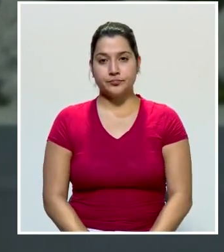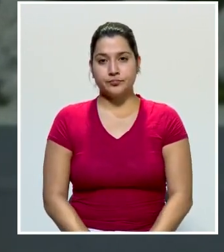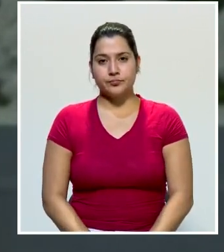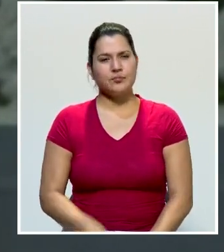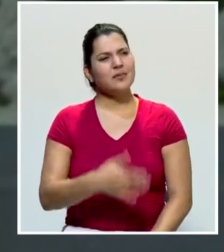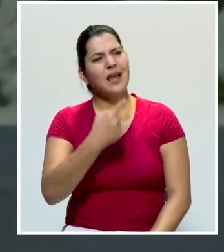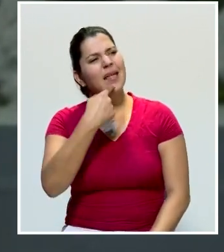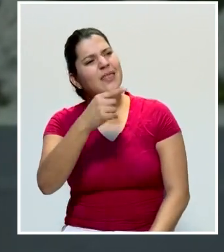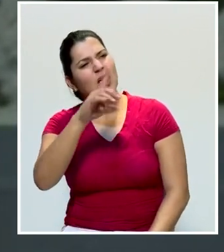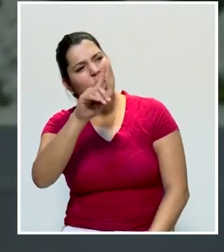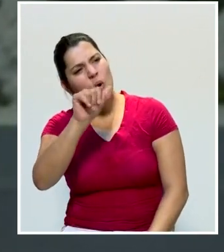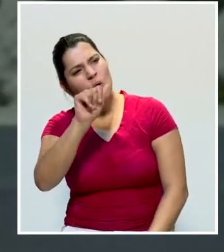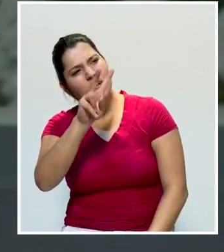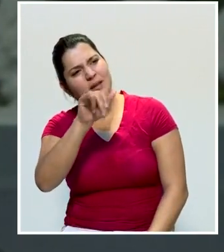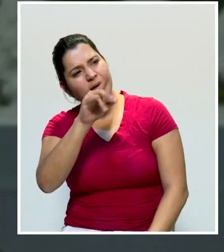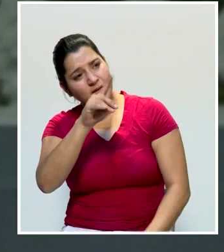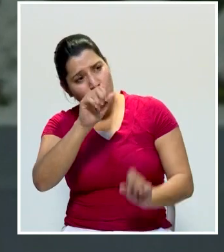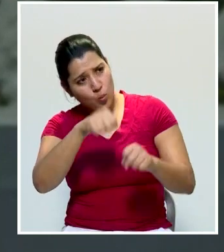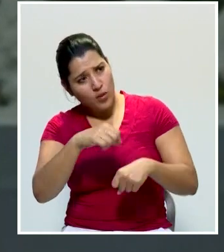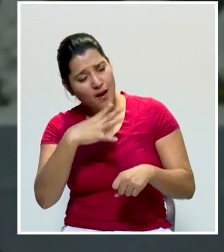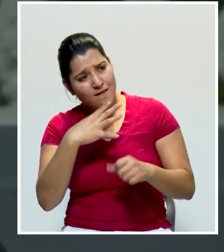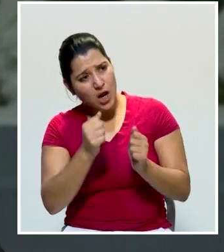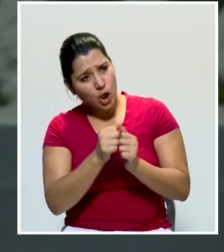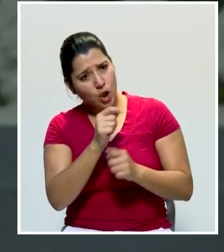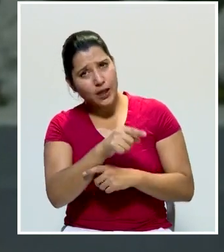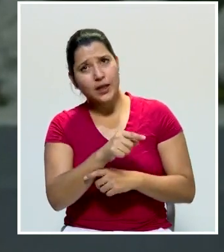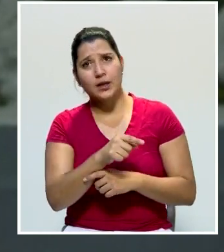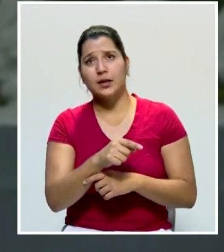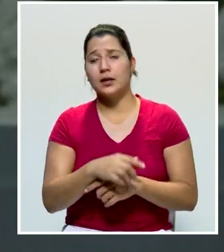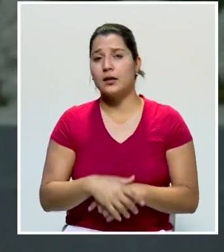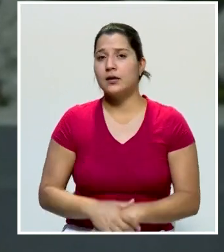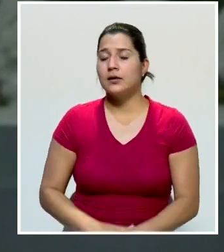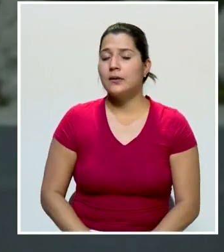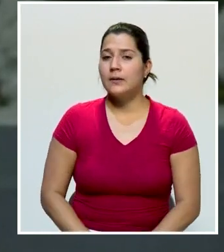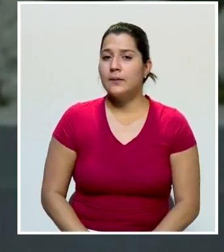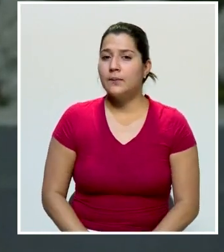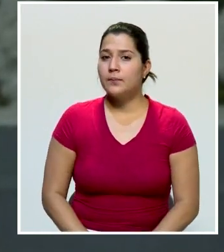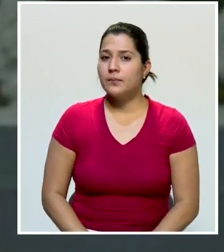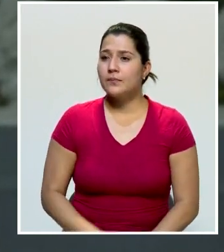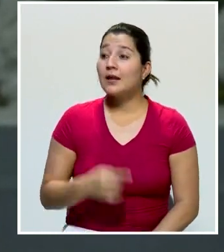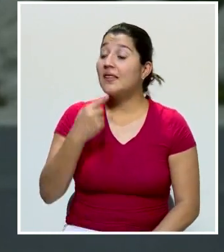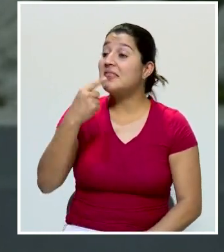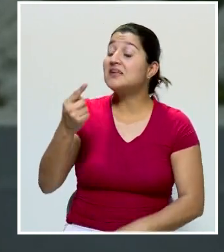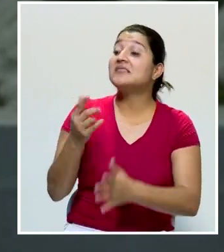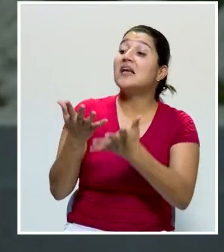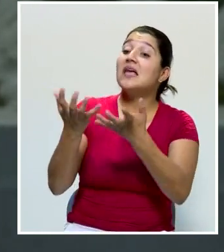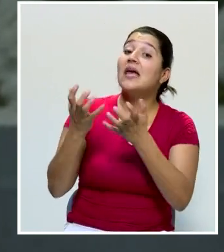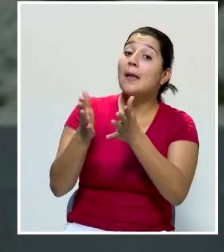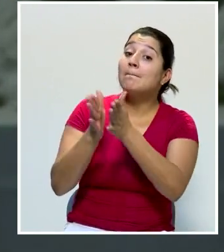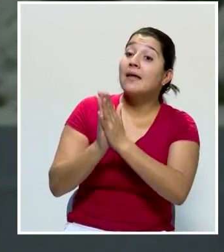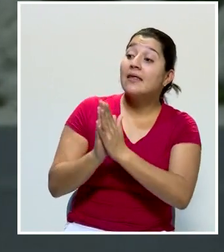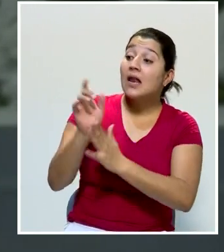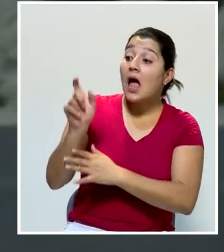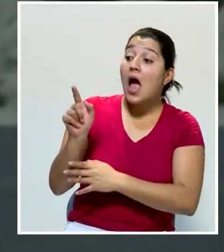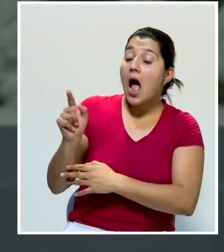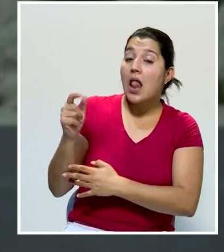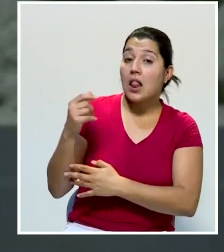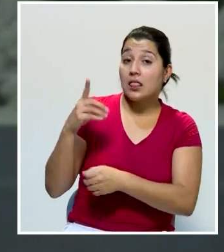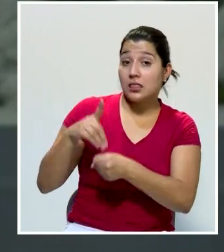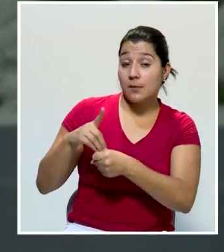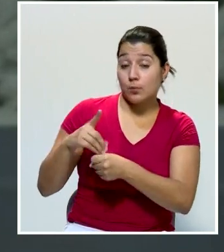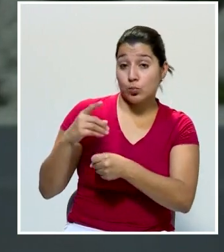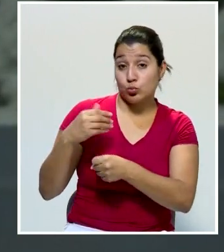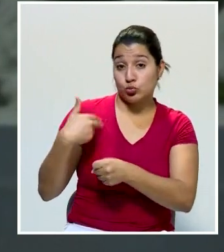dijo don David? ¿Pudieron hablar con él después de eso? Les dijo que él va a exigir la salida tanto de la fracción como del partido. ¿Cuándo la fracción entonces podría ver esto